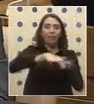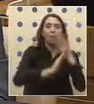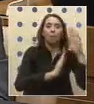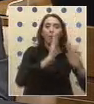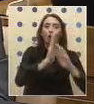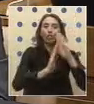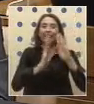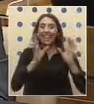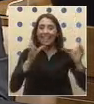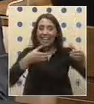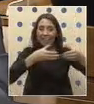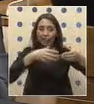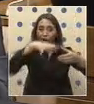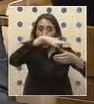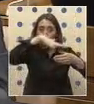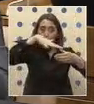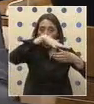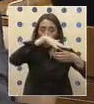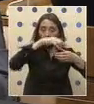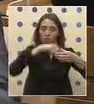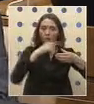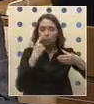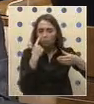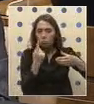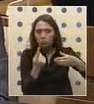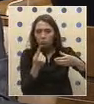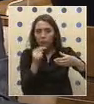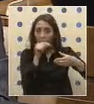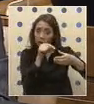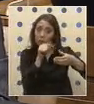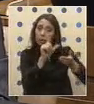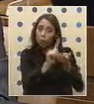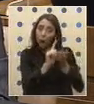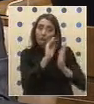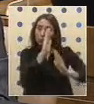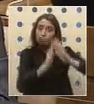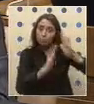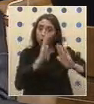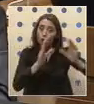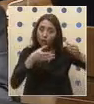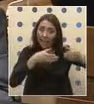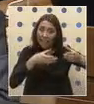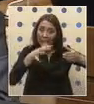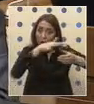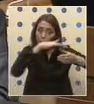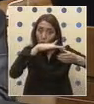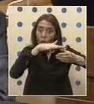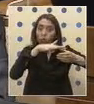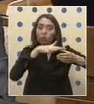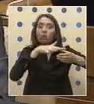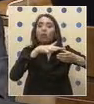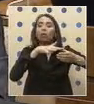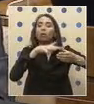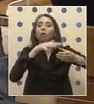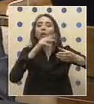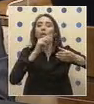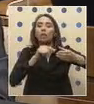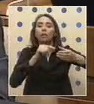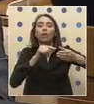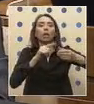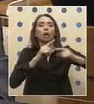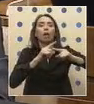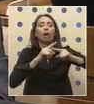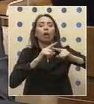que cuando nos encontramos frente a un área protegida, debía considerarse un trazado